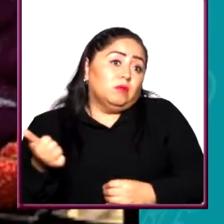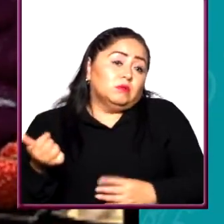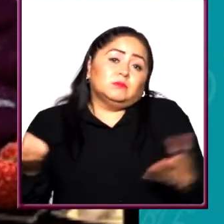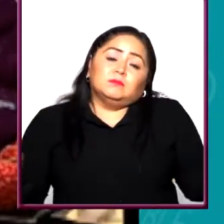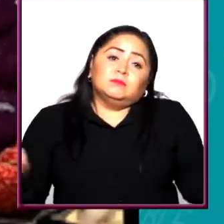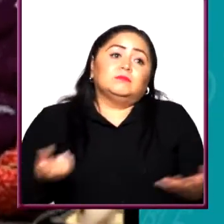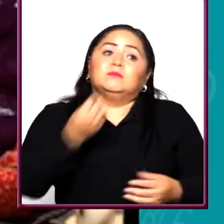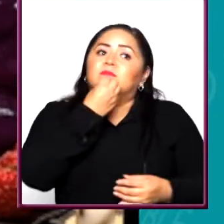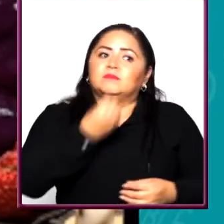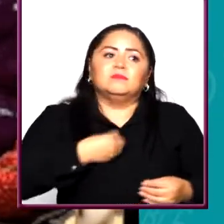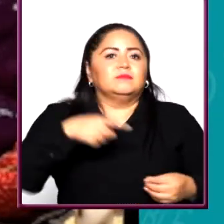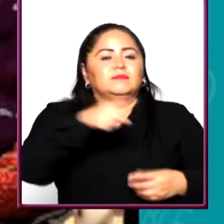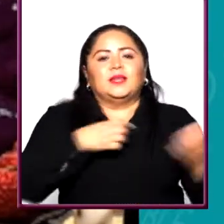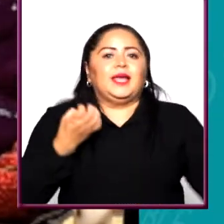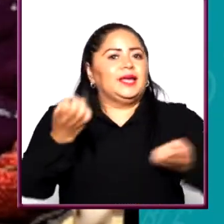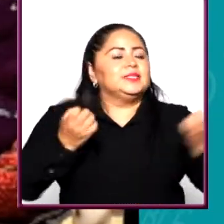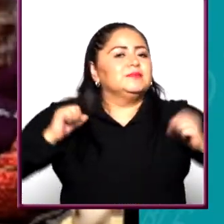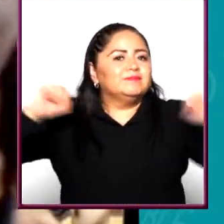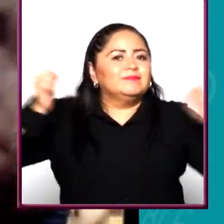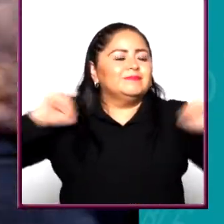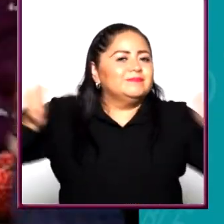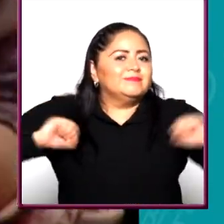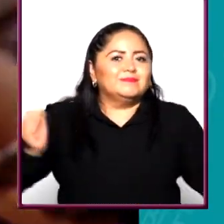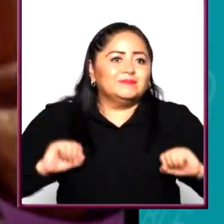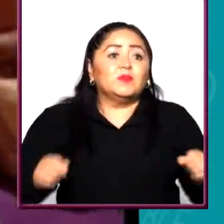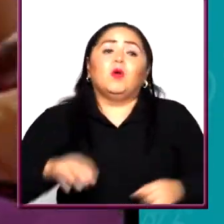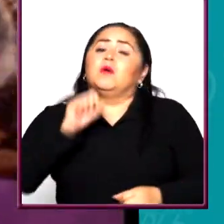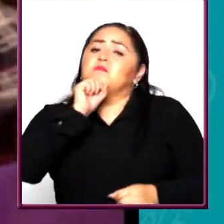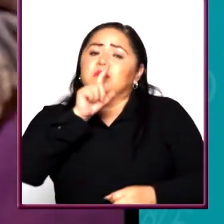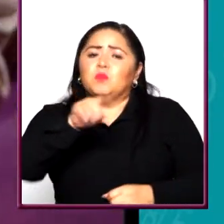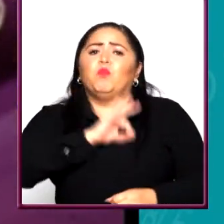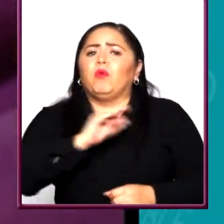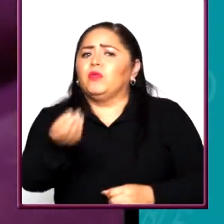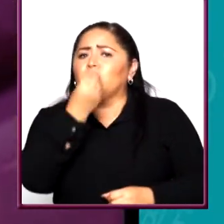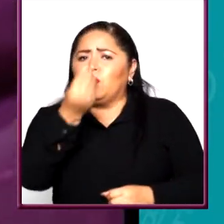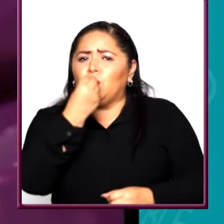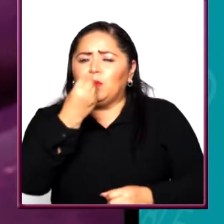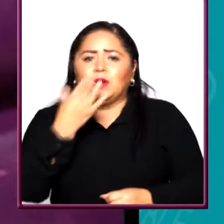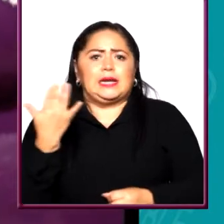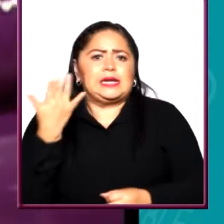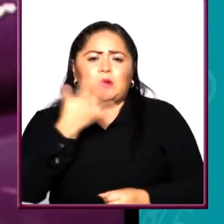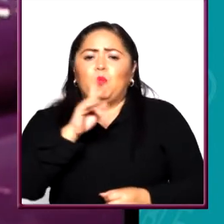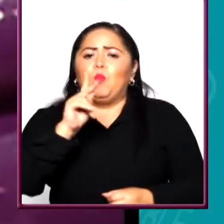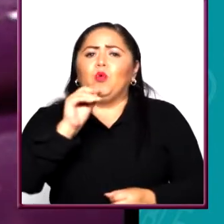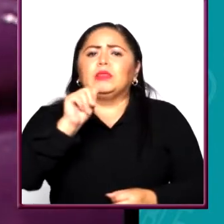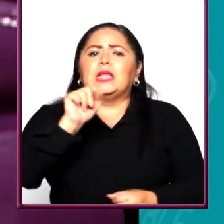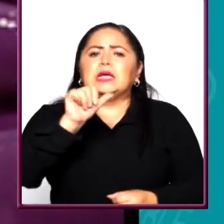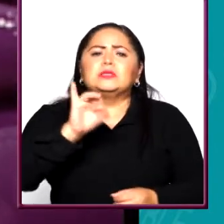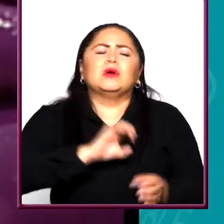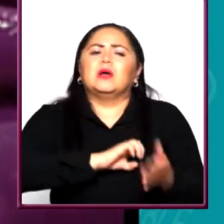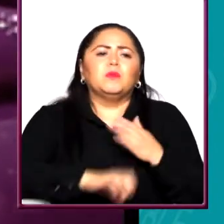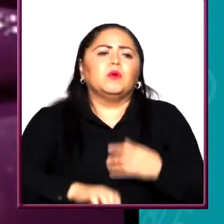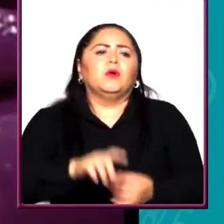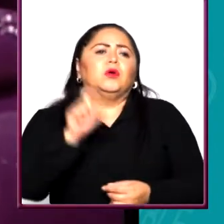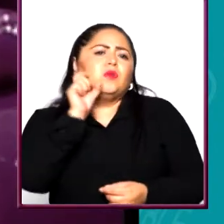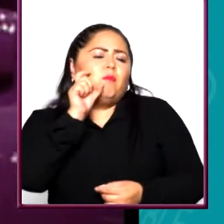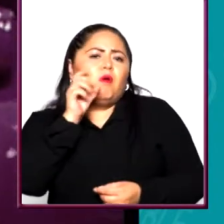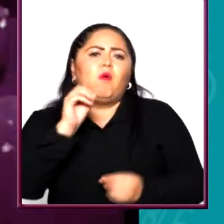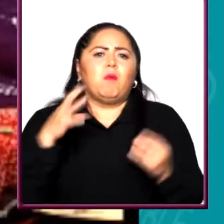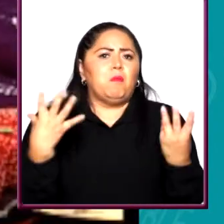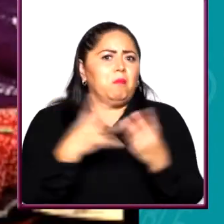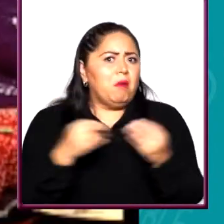La otra es hacer ejercicio. También puedes comer alimentos ricos en potasio como jitomate o